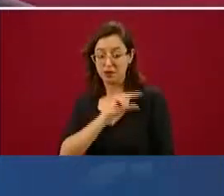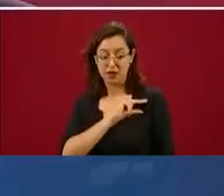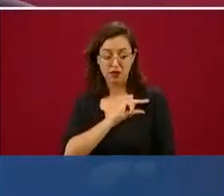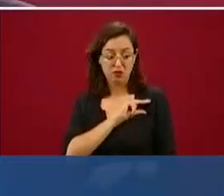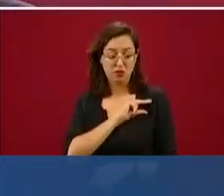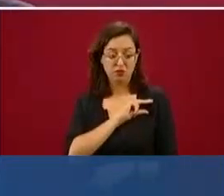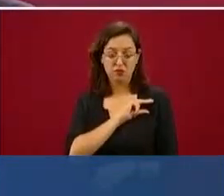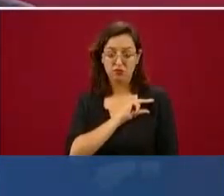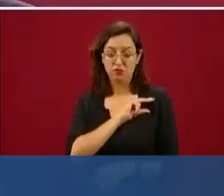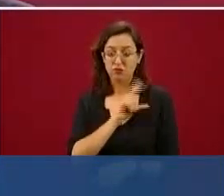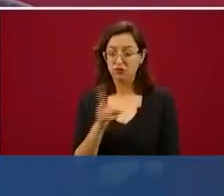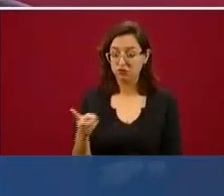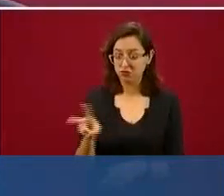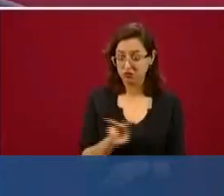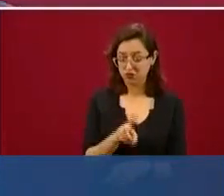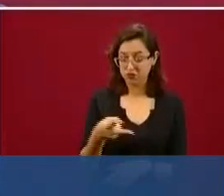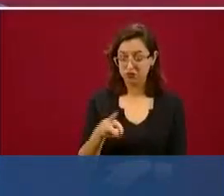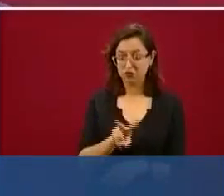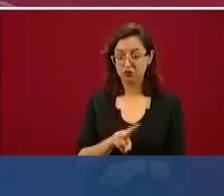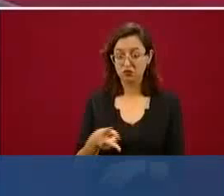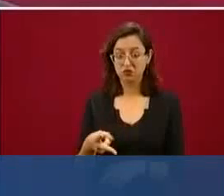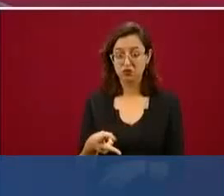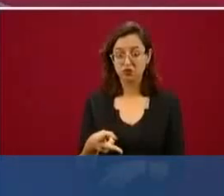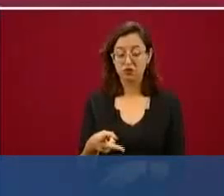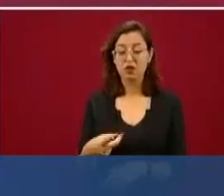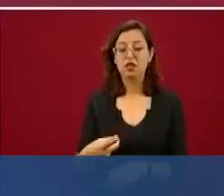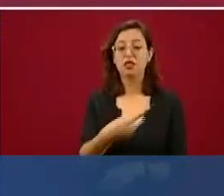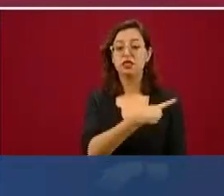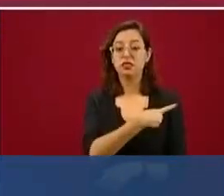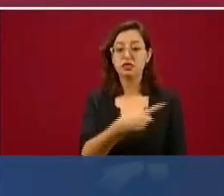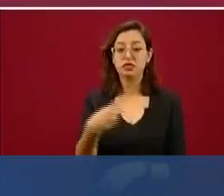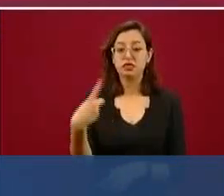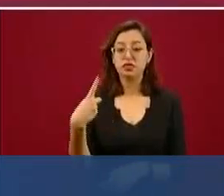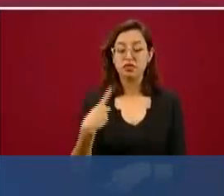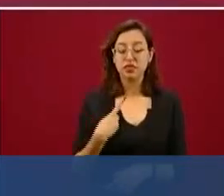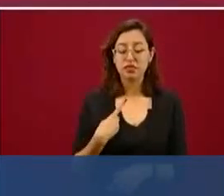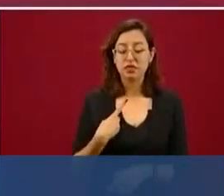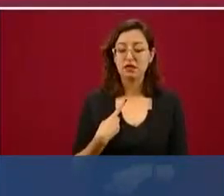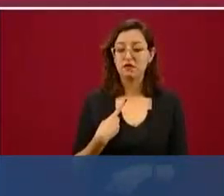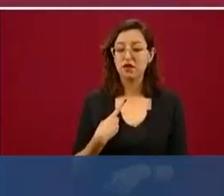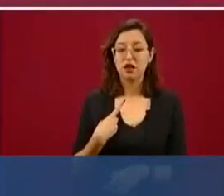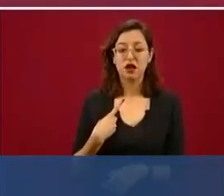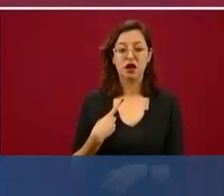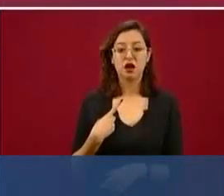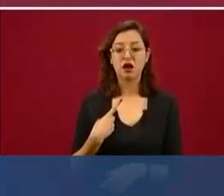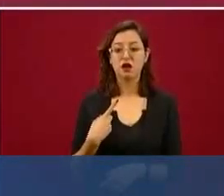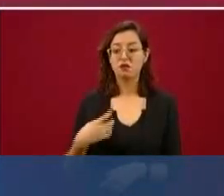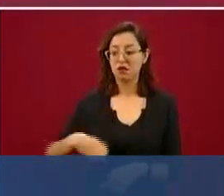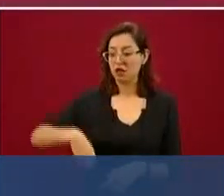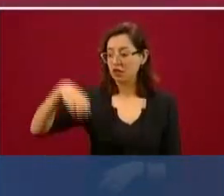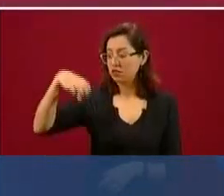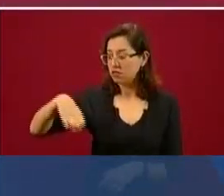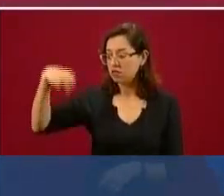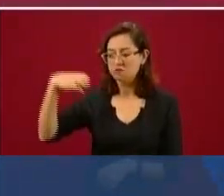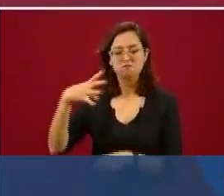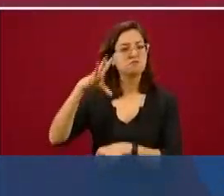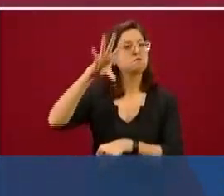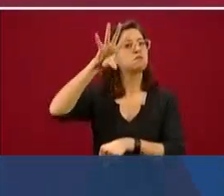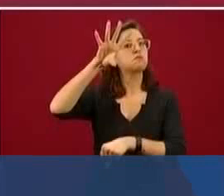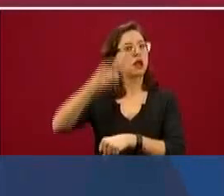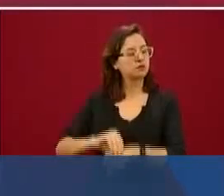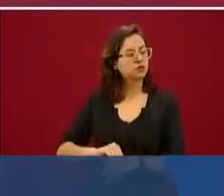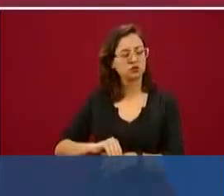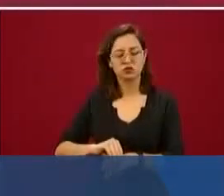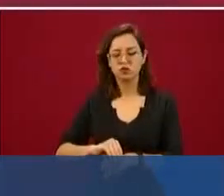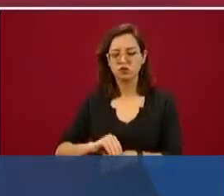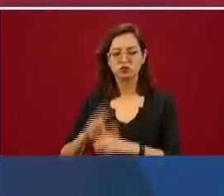dar un mensaje por parte del presidente que se diferencia incluso de lo que se había dicho en semanas anteriores, todavía el fin de semana, en